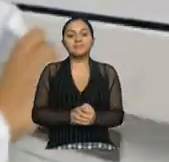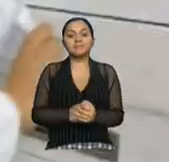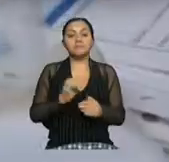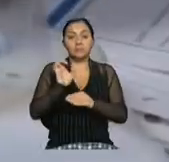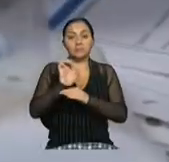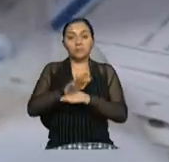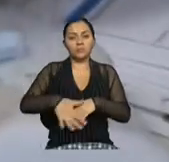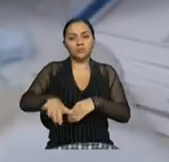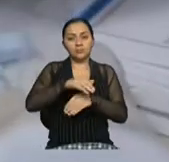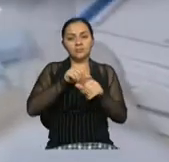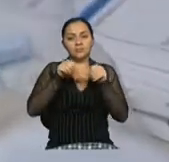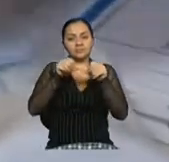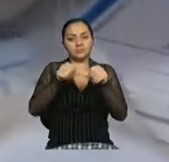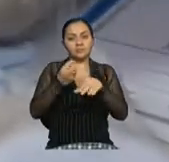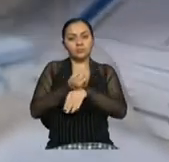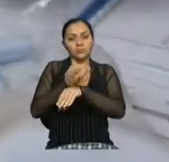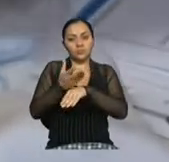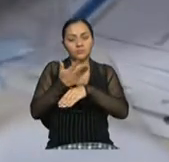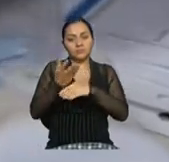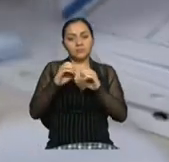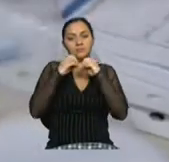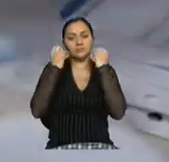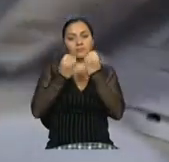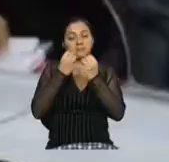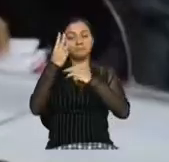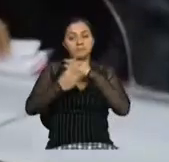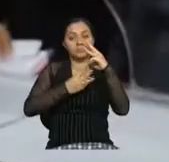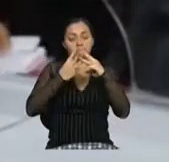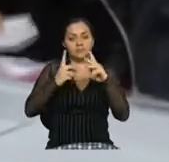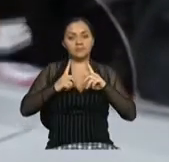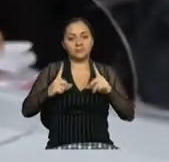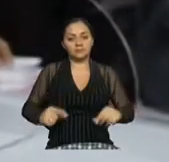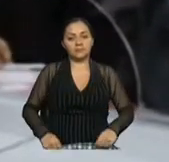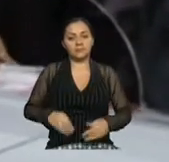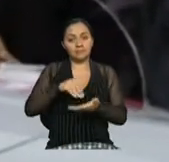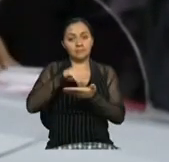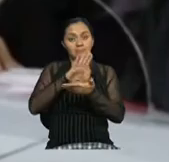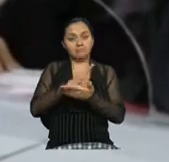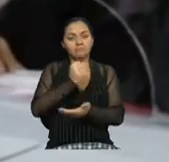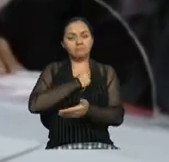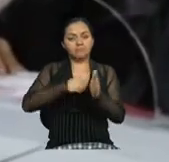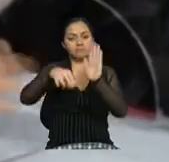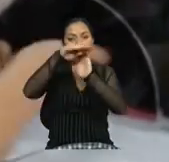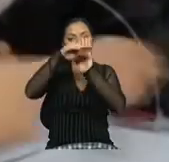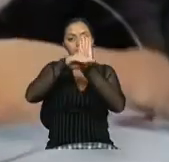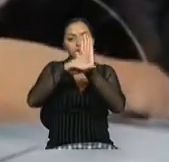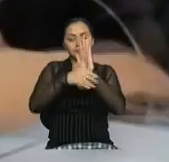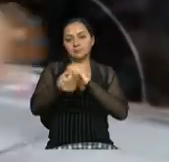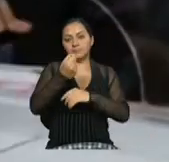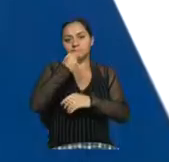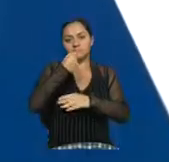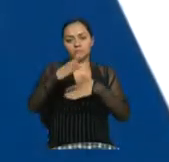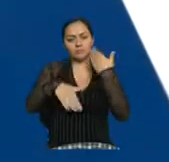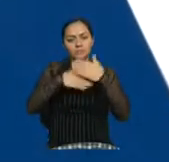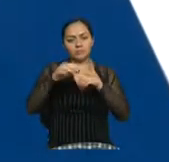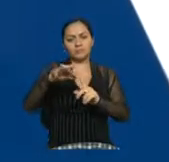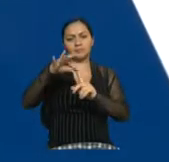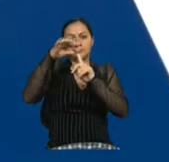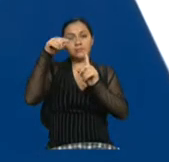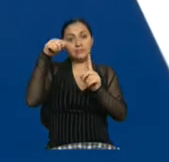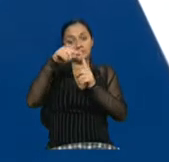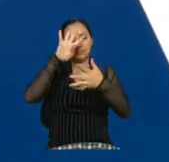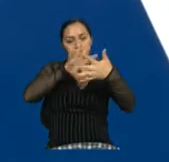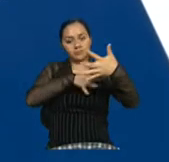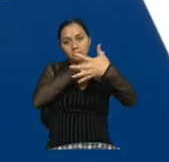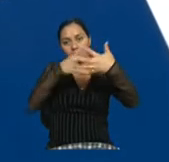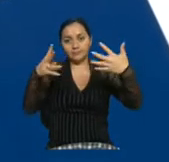Ecuador, siguiendo las recomendaciones de la Organización Mundial de la Salud, definió su propio listado de medicamentos esenciales, que es el Cuadro